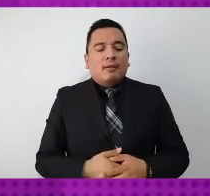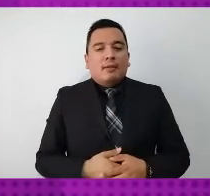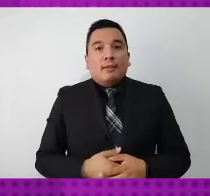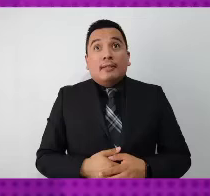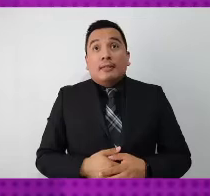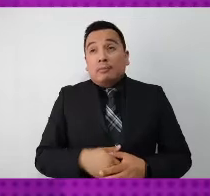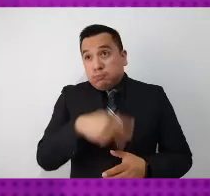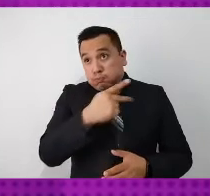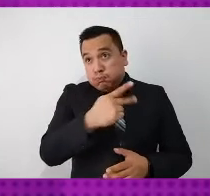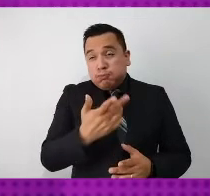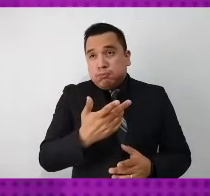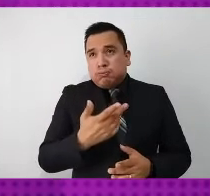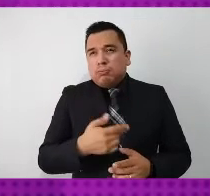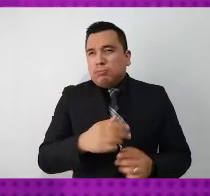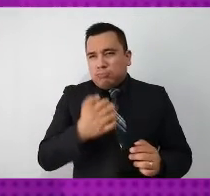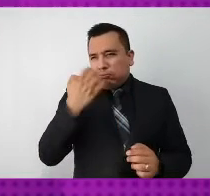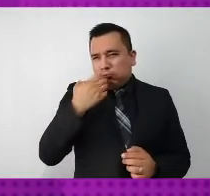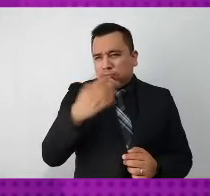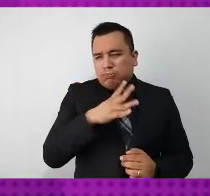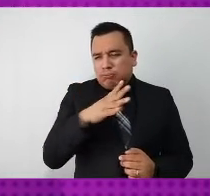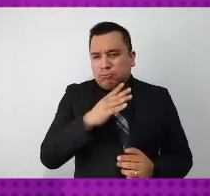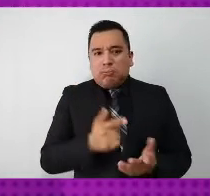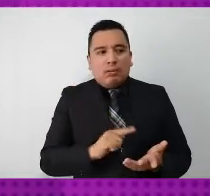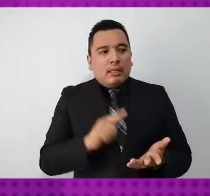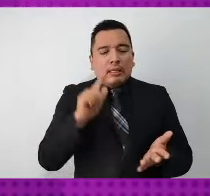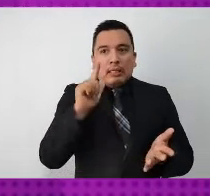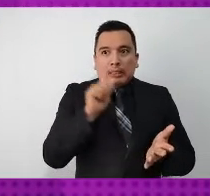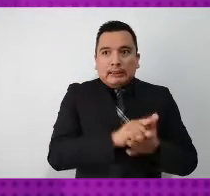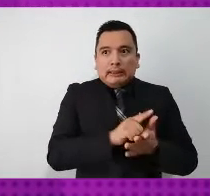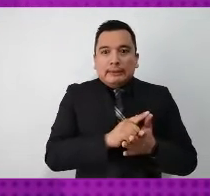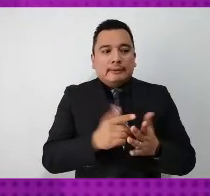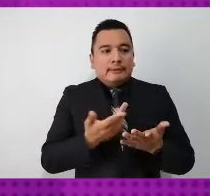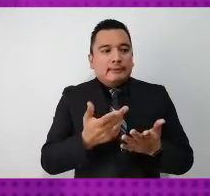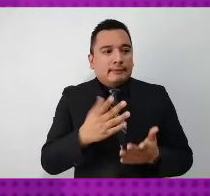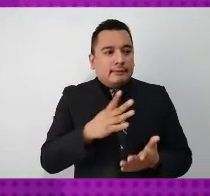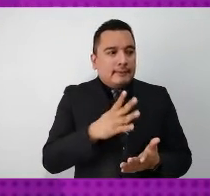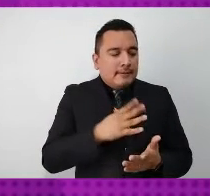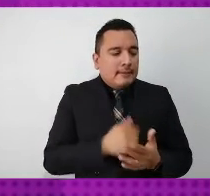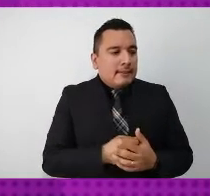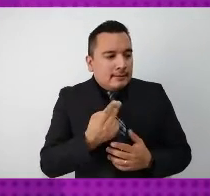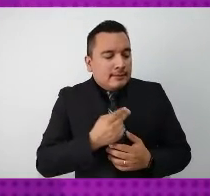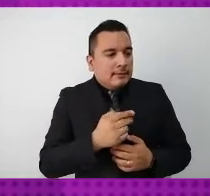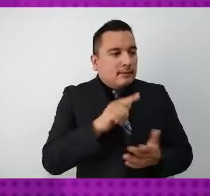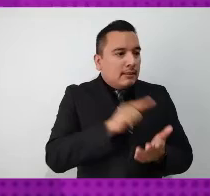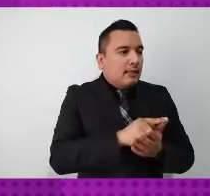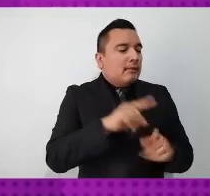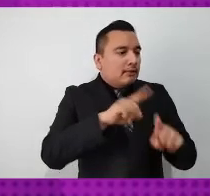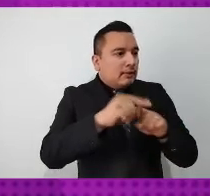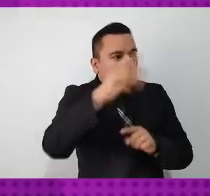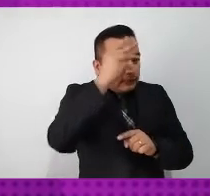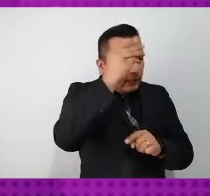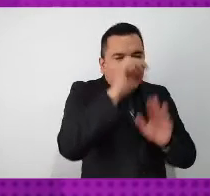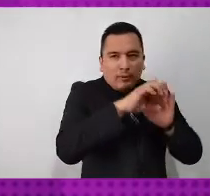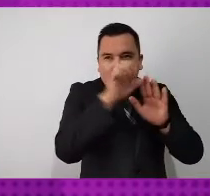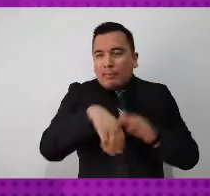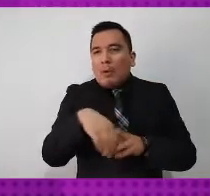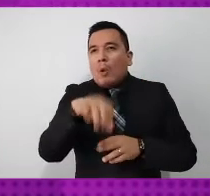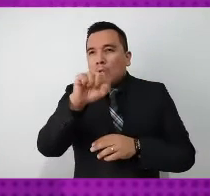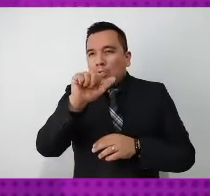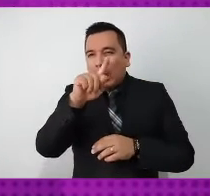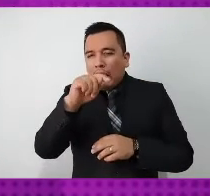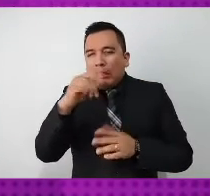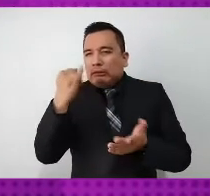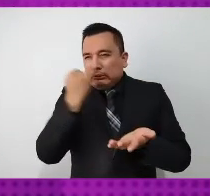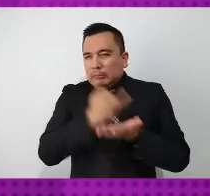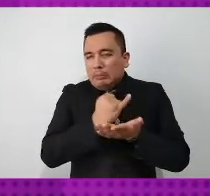en la ley este del impuesto sobre la renta pues también te tienes que actualizar en derechos humanos también te tienes que actualizar en todas las leyes